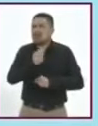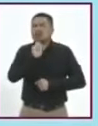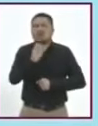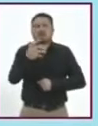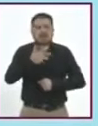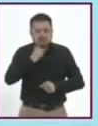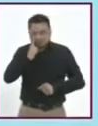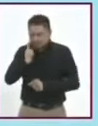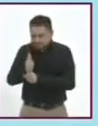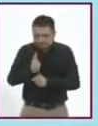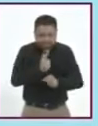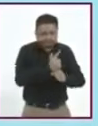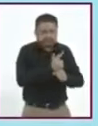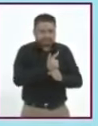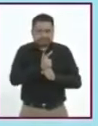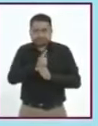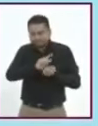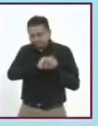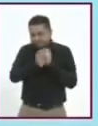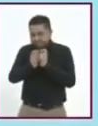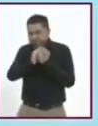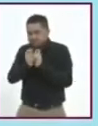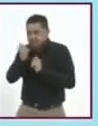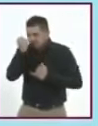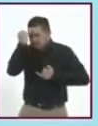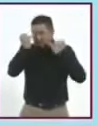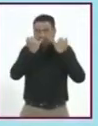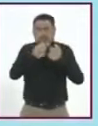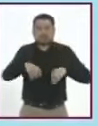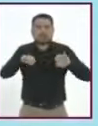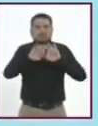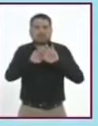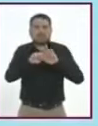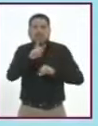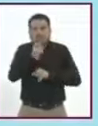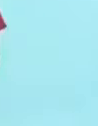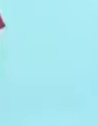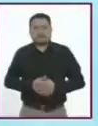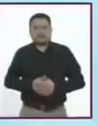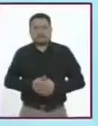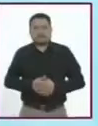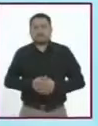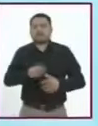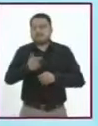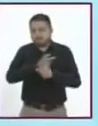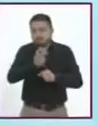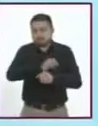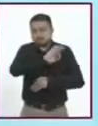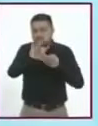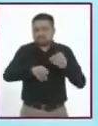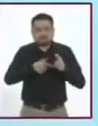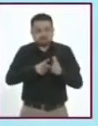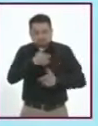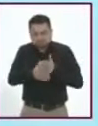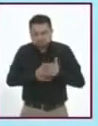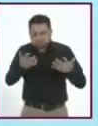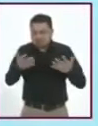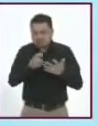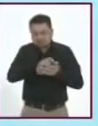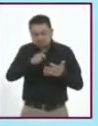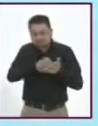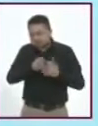para identificar e interpretar las ideas principales de las fuentes consultadas? Los invito a continuar elaborando